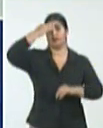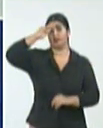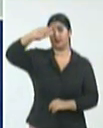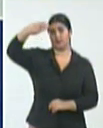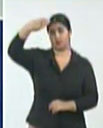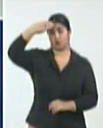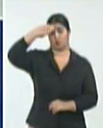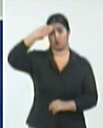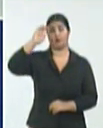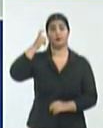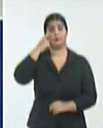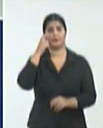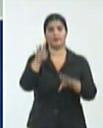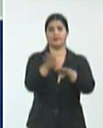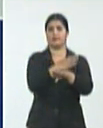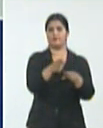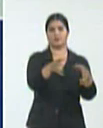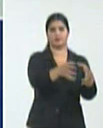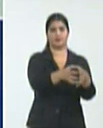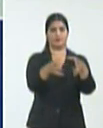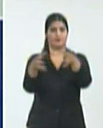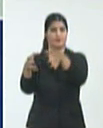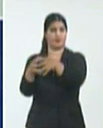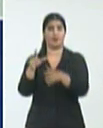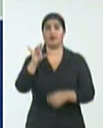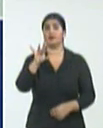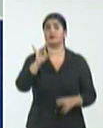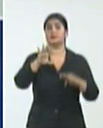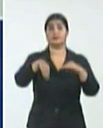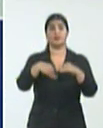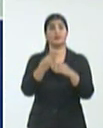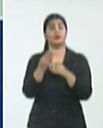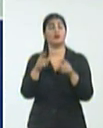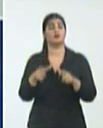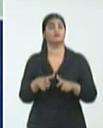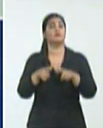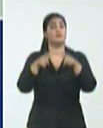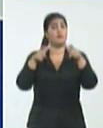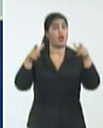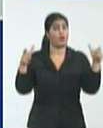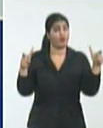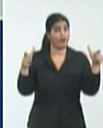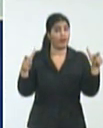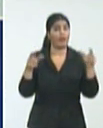en los últimos 15 días en Cuba se han diagnosticado